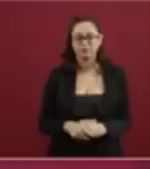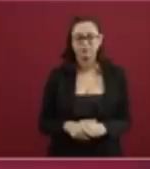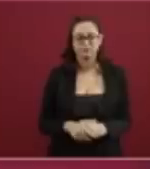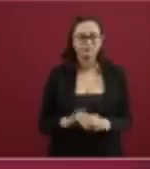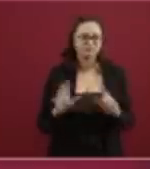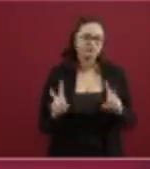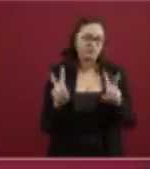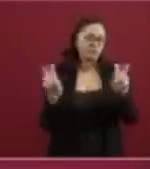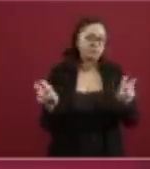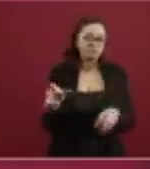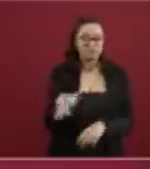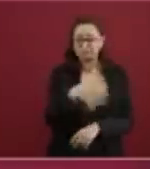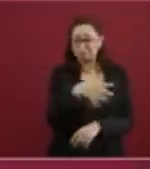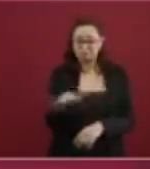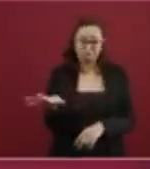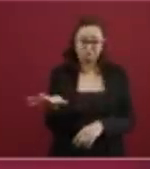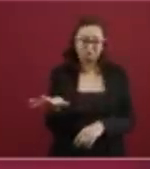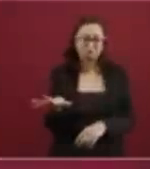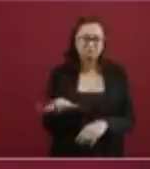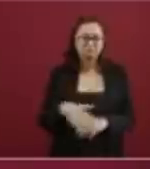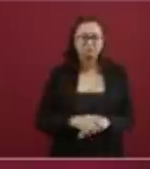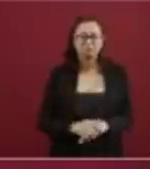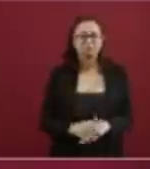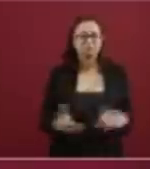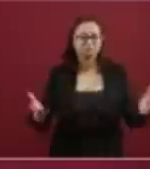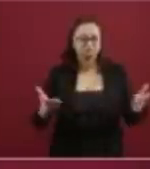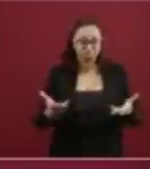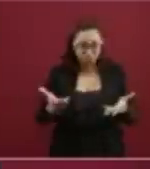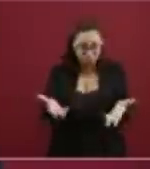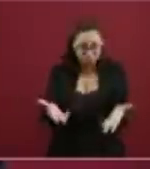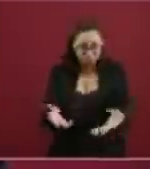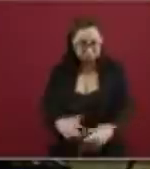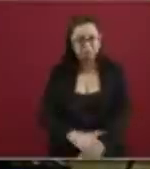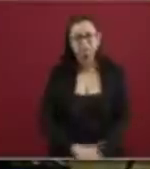general, y estoy a las órdenes de ustedes.